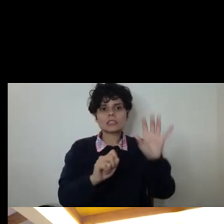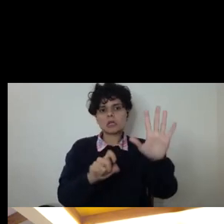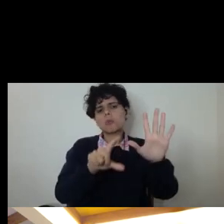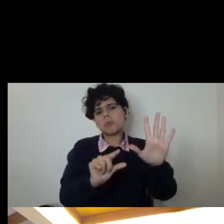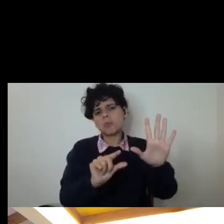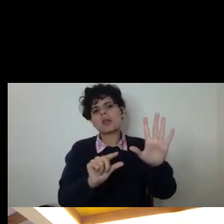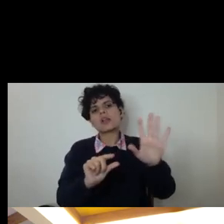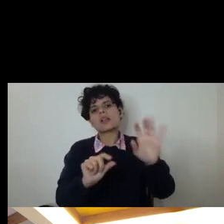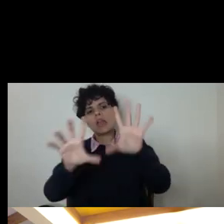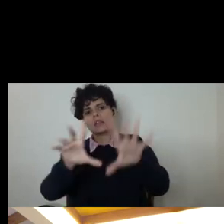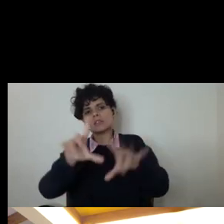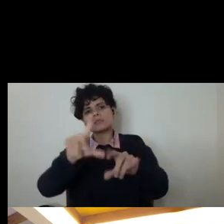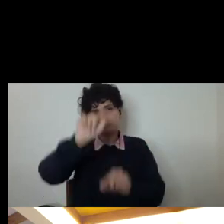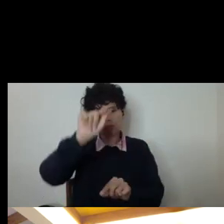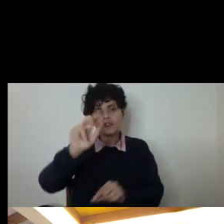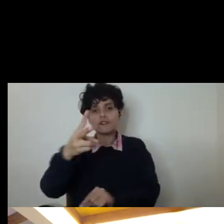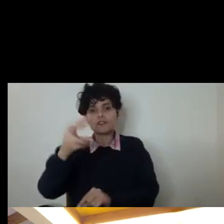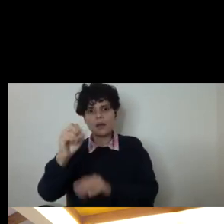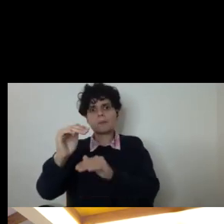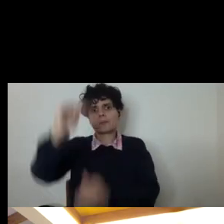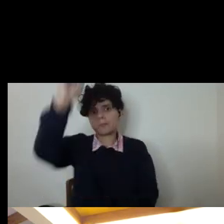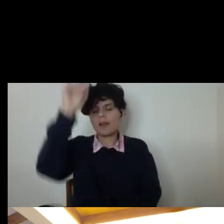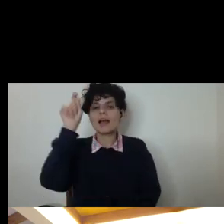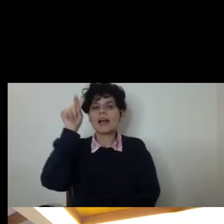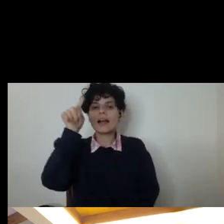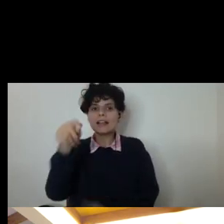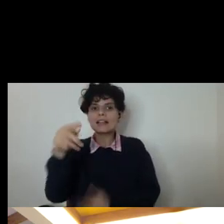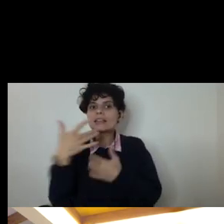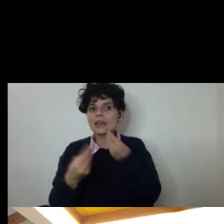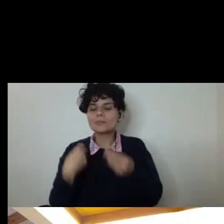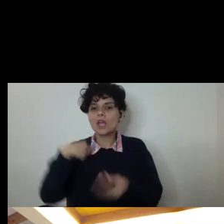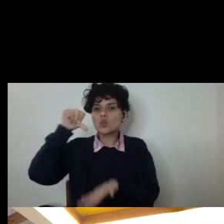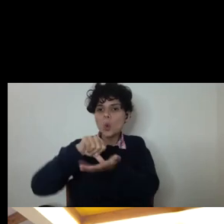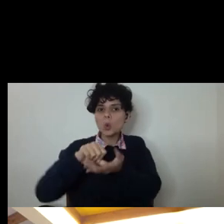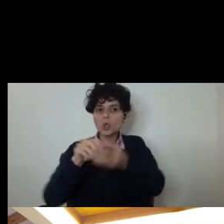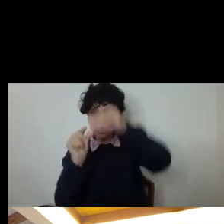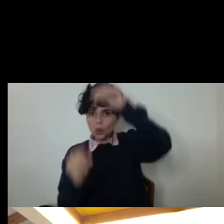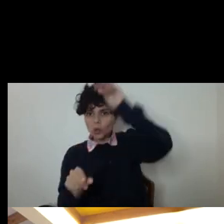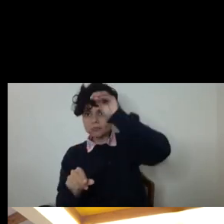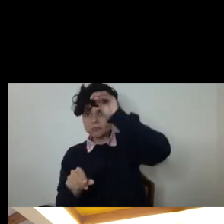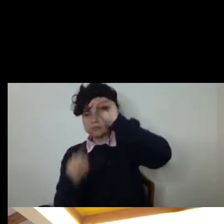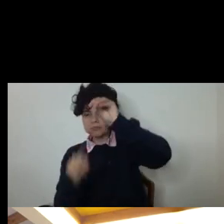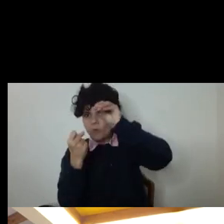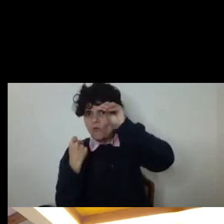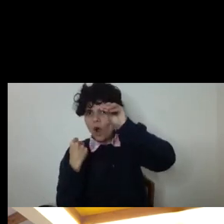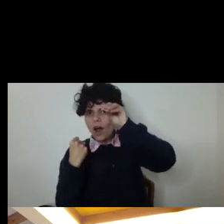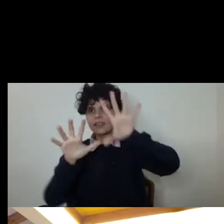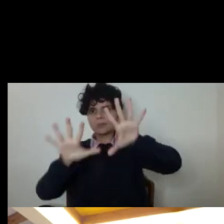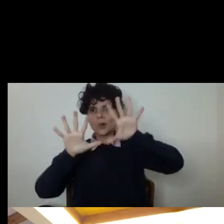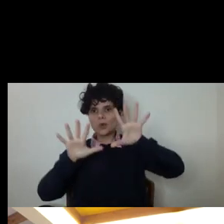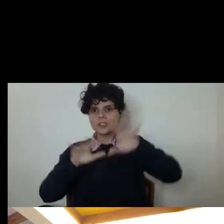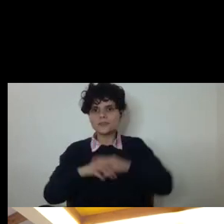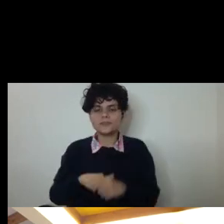que la señal es cada vez mayor en el núcleo porque el núcleo está en esa zona, ¿ya? Y